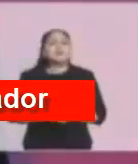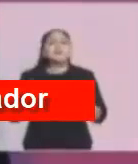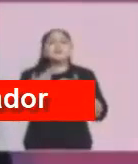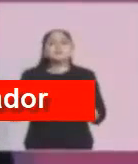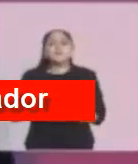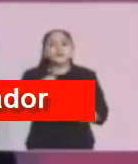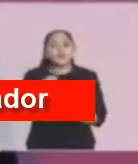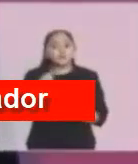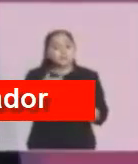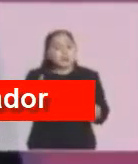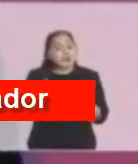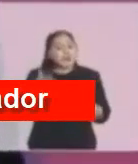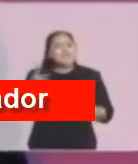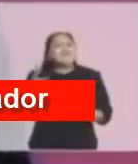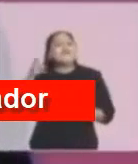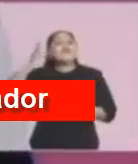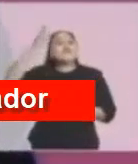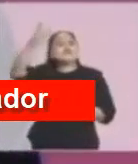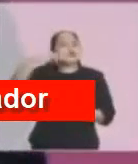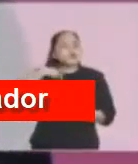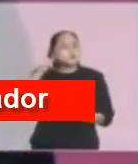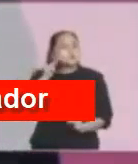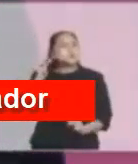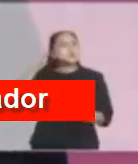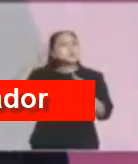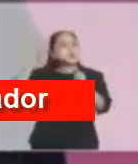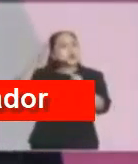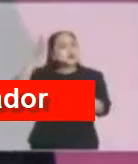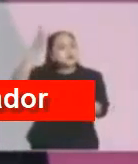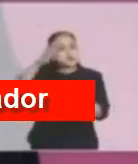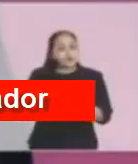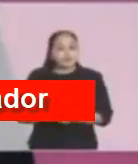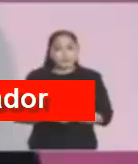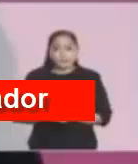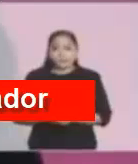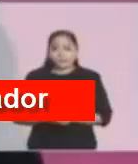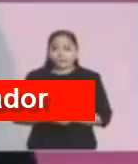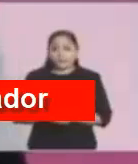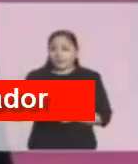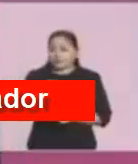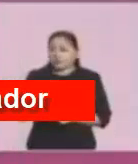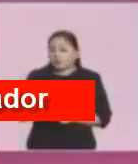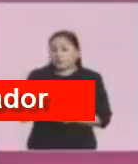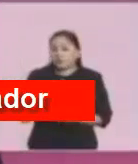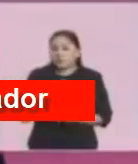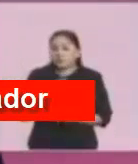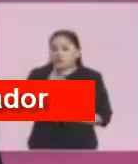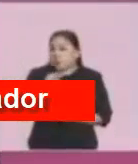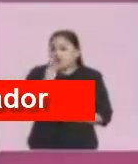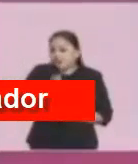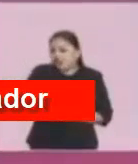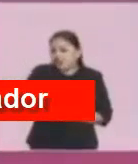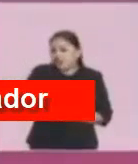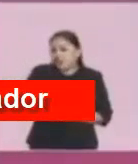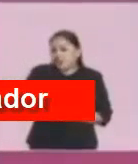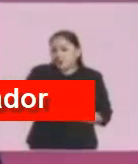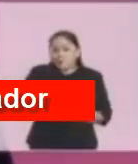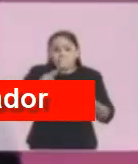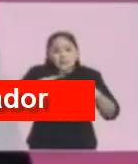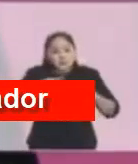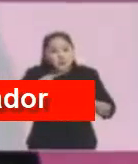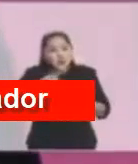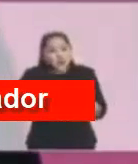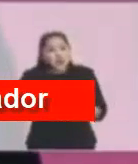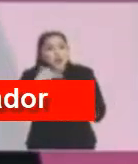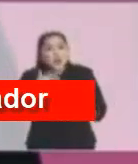de forma austera y vive de forma austera, que normalmente la clase política no lo puede comprender, porque no sabe lo que es vivir con austeridad, y